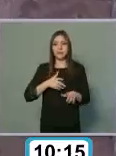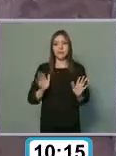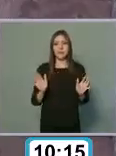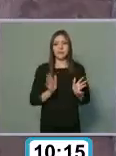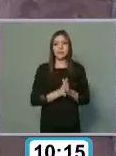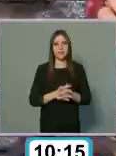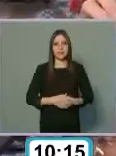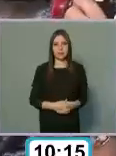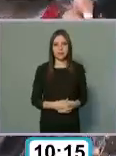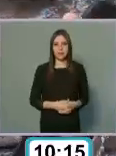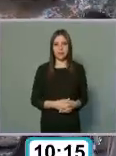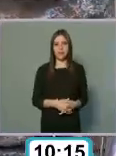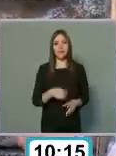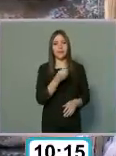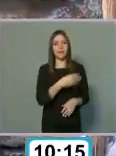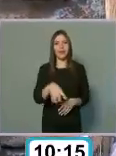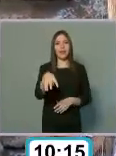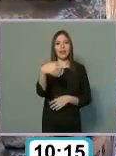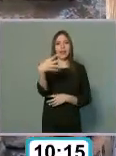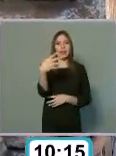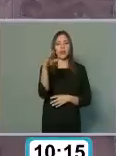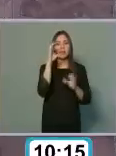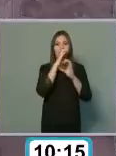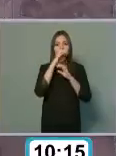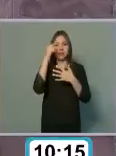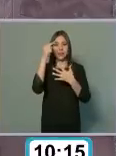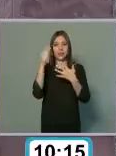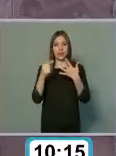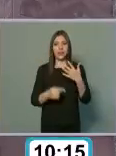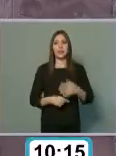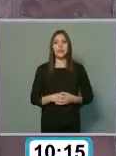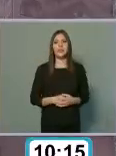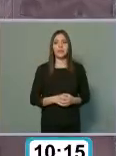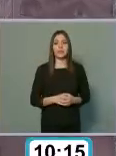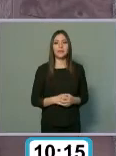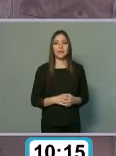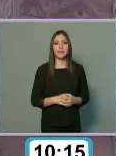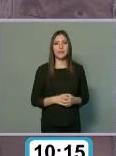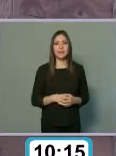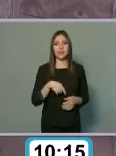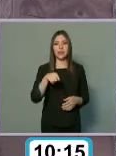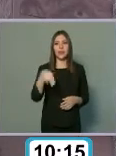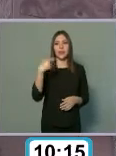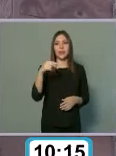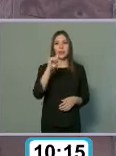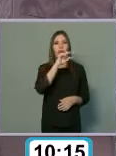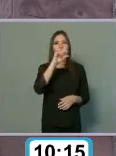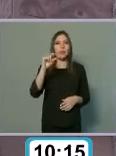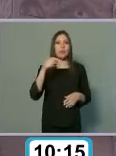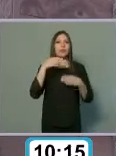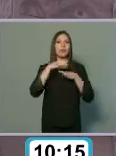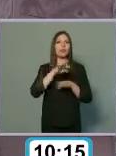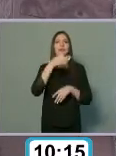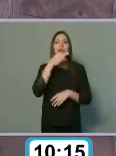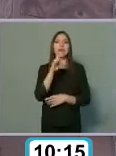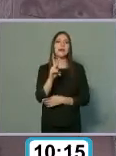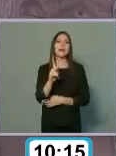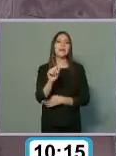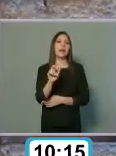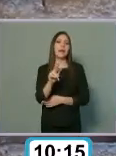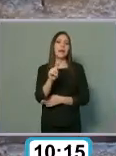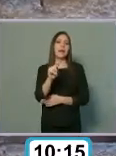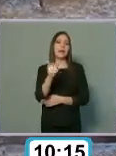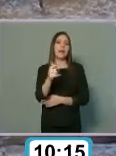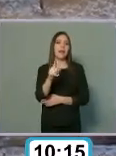Y bueno, son 14 temas. Estoy viendo que pues los temas tienen un título pues de fiesta, party Sí. love, yo soy